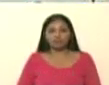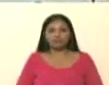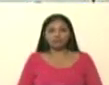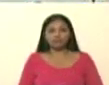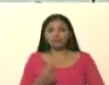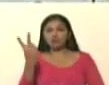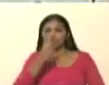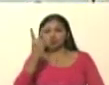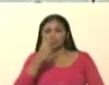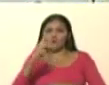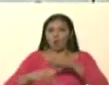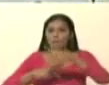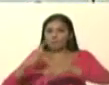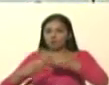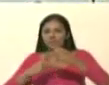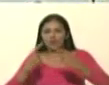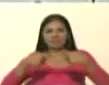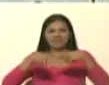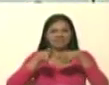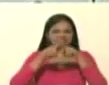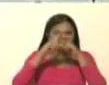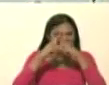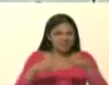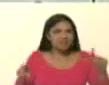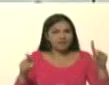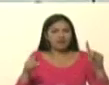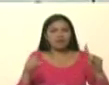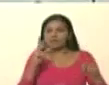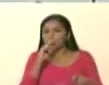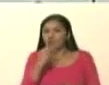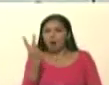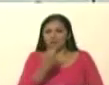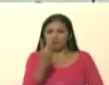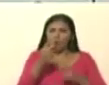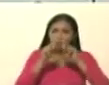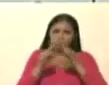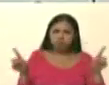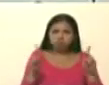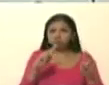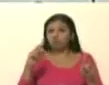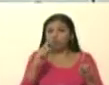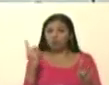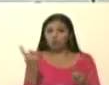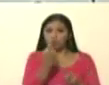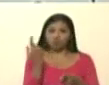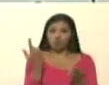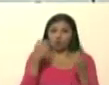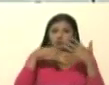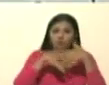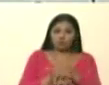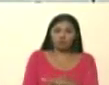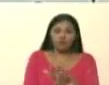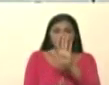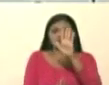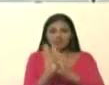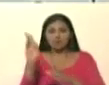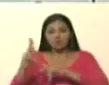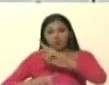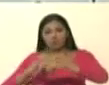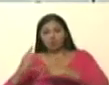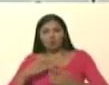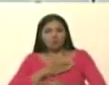procesos a la vez no rodolfo no son dos procesos es uno solo crecer producir